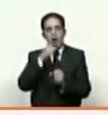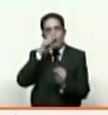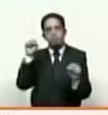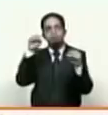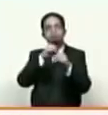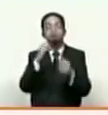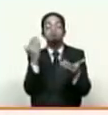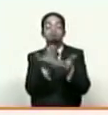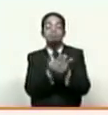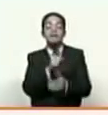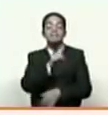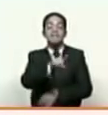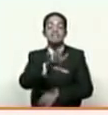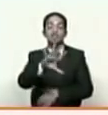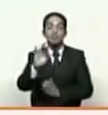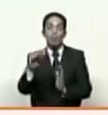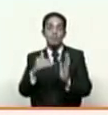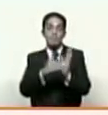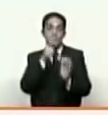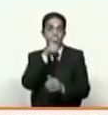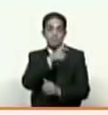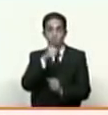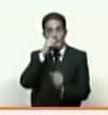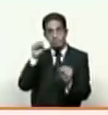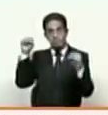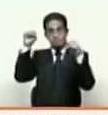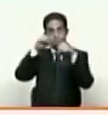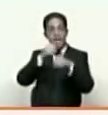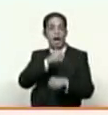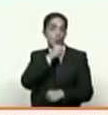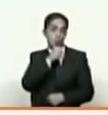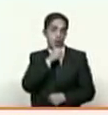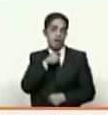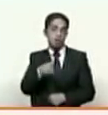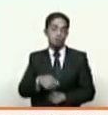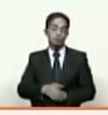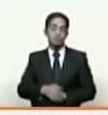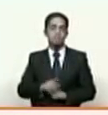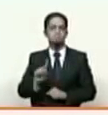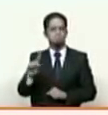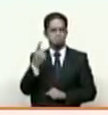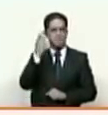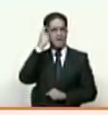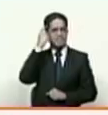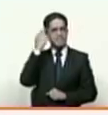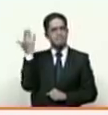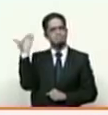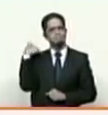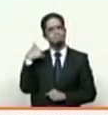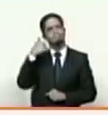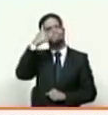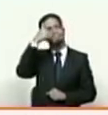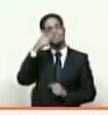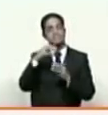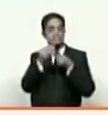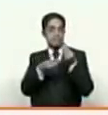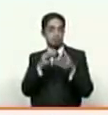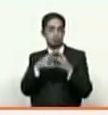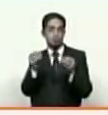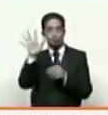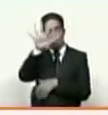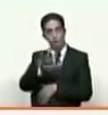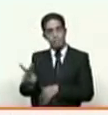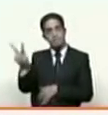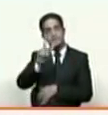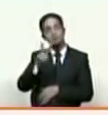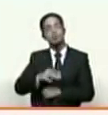semana 150.000 adultos mayores en esta primera jornada de registro que se realizó en todo el territorio nacional.